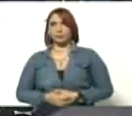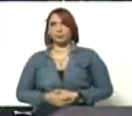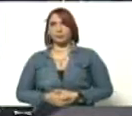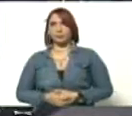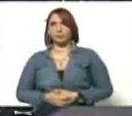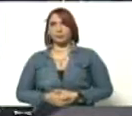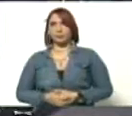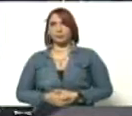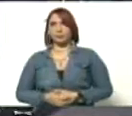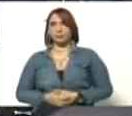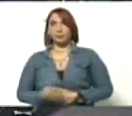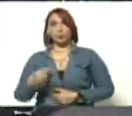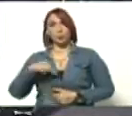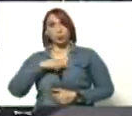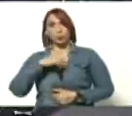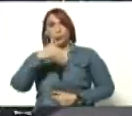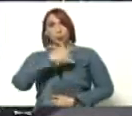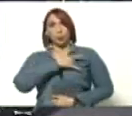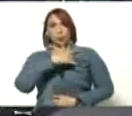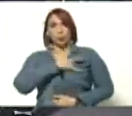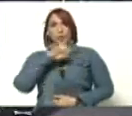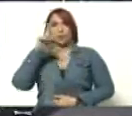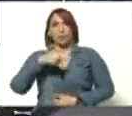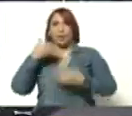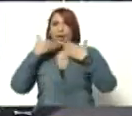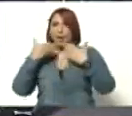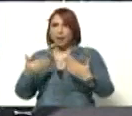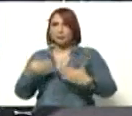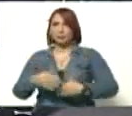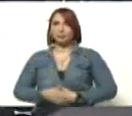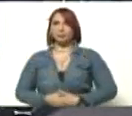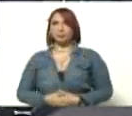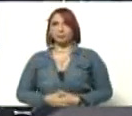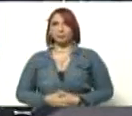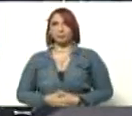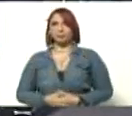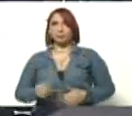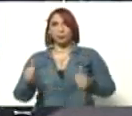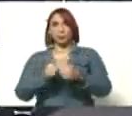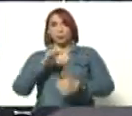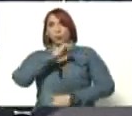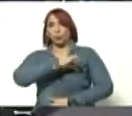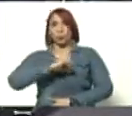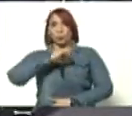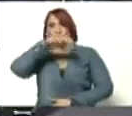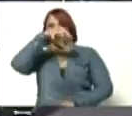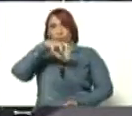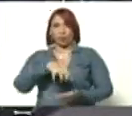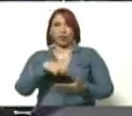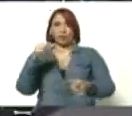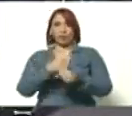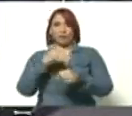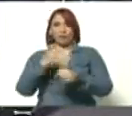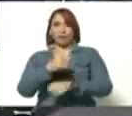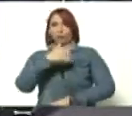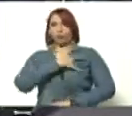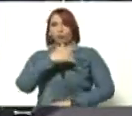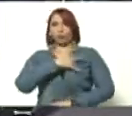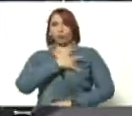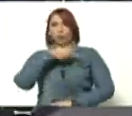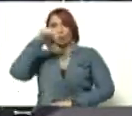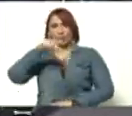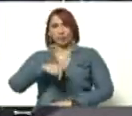ser incluida en nuestras universidades y agradecidos pues con la Comisión Estatal de Gestión Universitaria de acá del